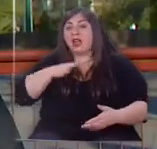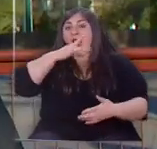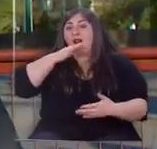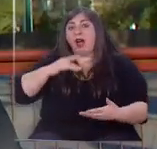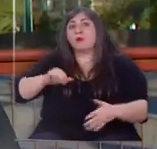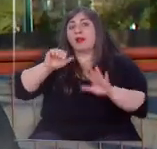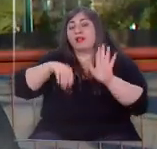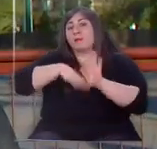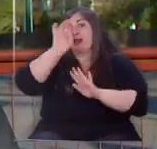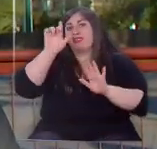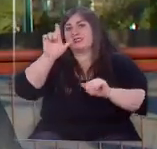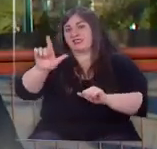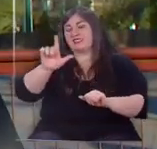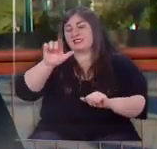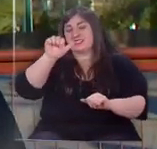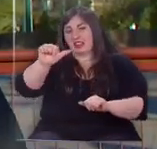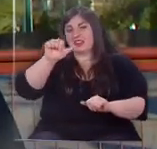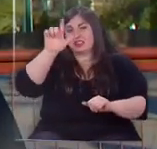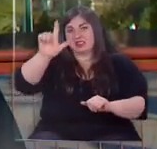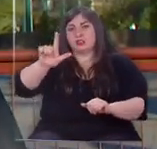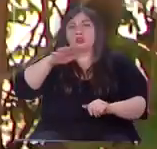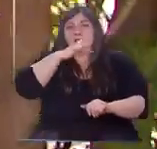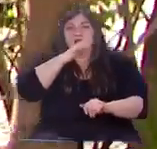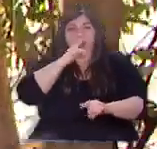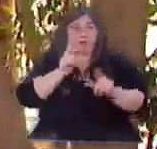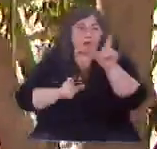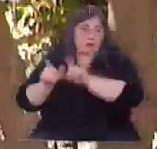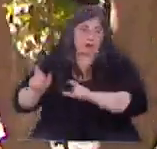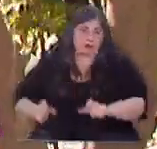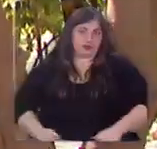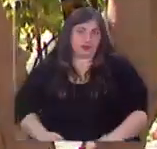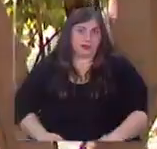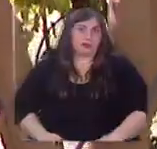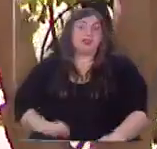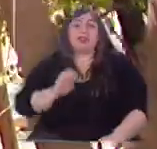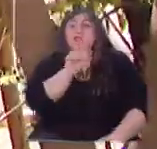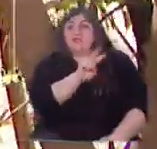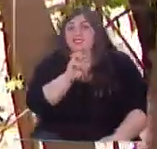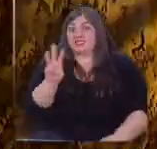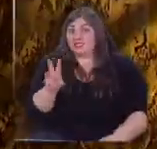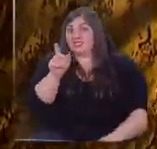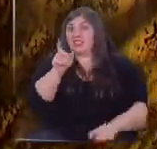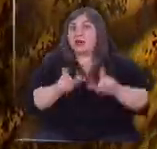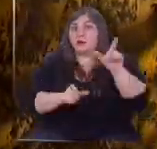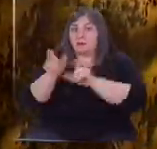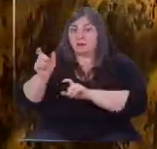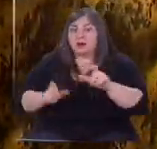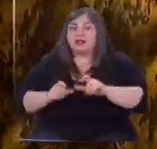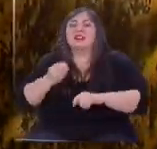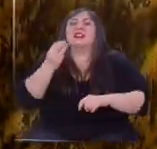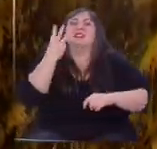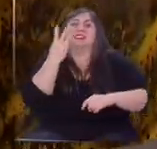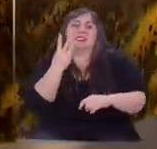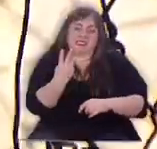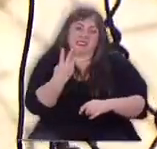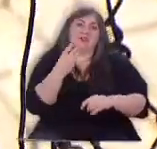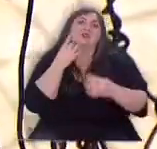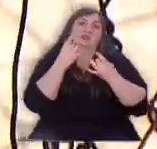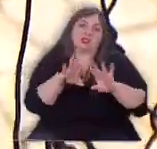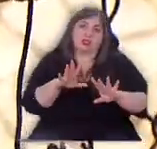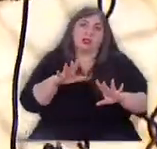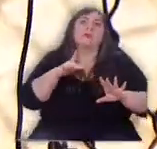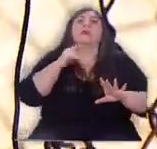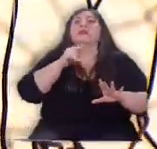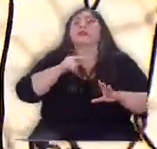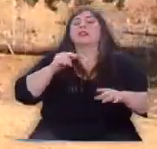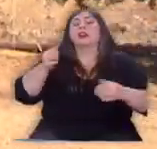agua, de más de 6 litros de agua por persona. De las 23 poblaciones de la comuna de Petorca, 13 se mantienen solo con suministro de